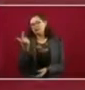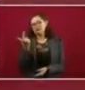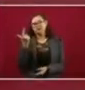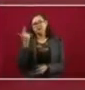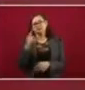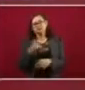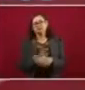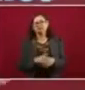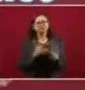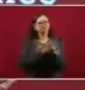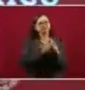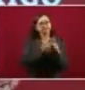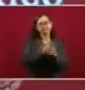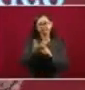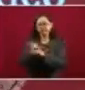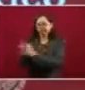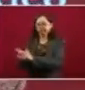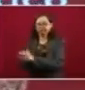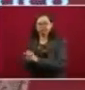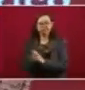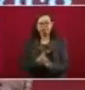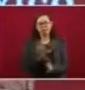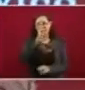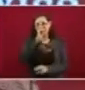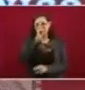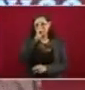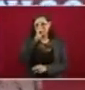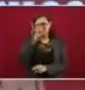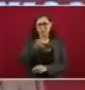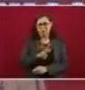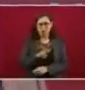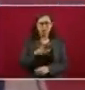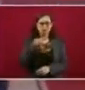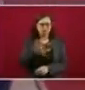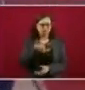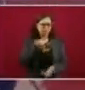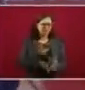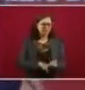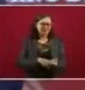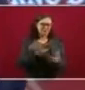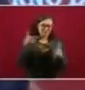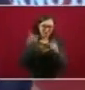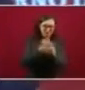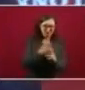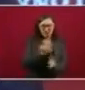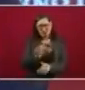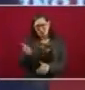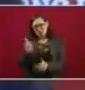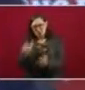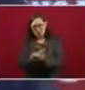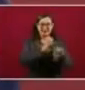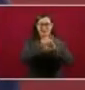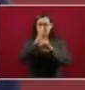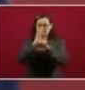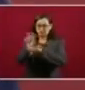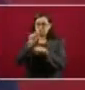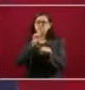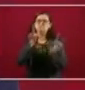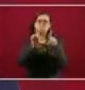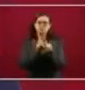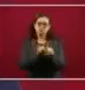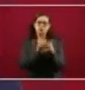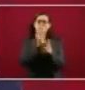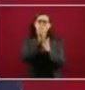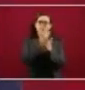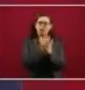si bien el gobierno no ha podido bajar la incidencia de homicidios, sí ha combatido con éxito el robo de vehículos. De acuerdo con el presidente, el reporte de los crímenes sirven para